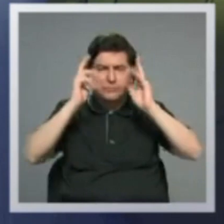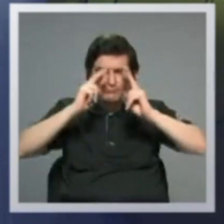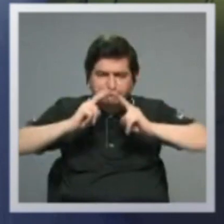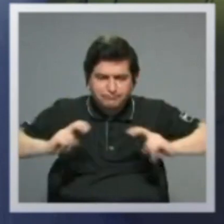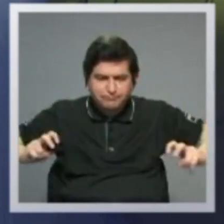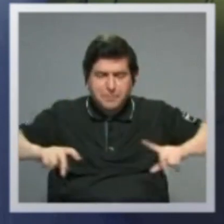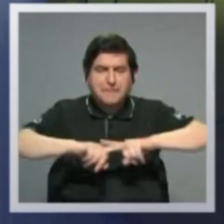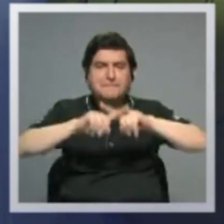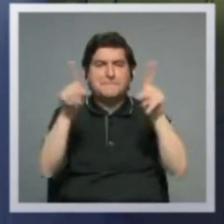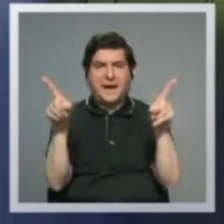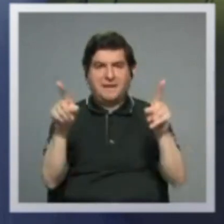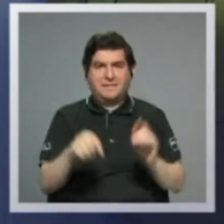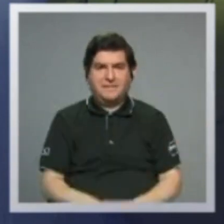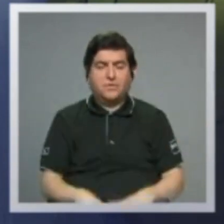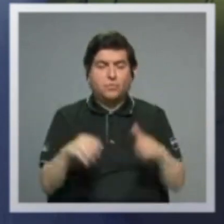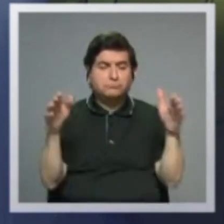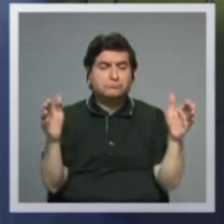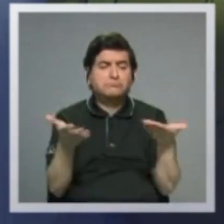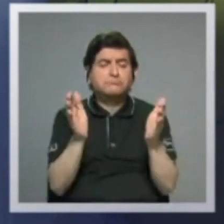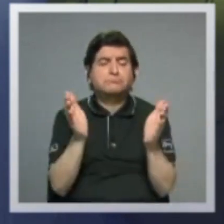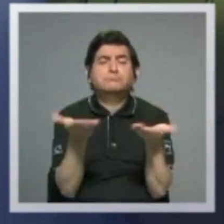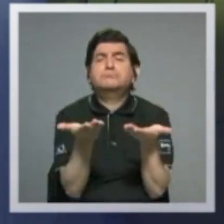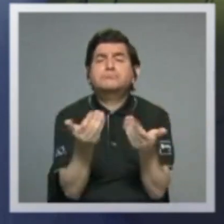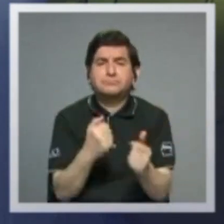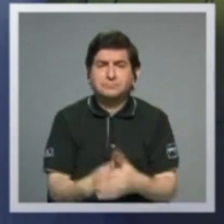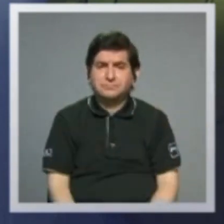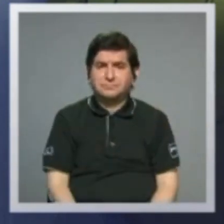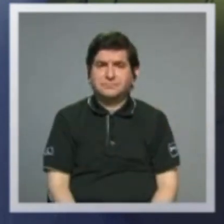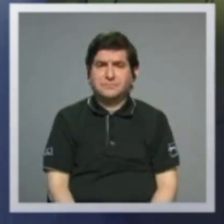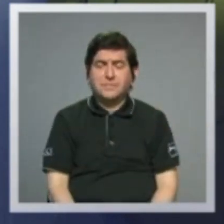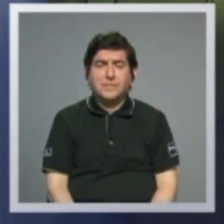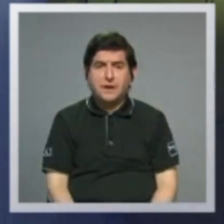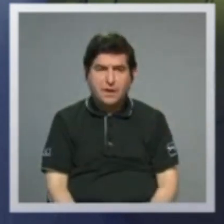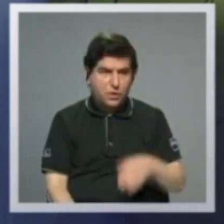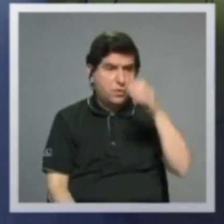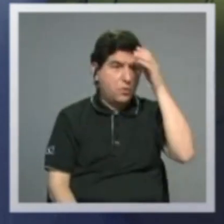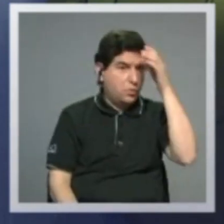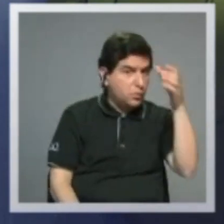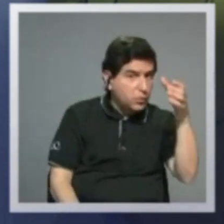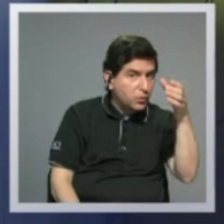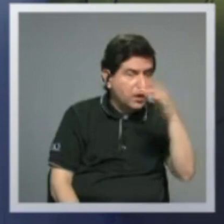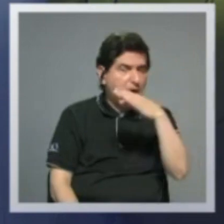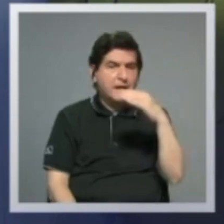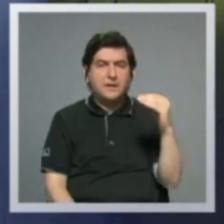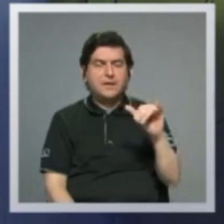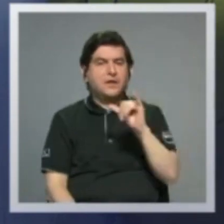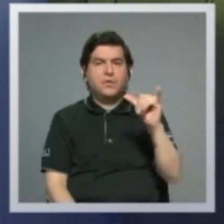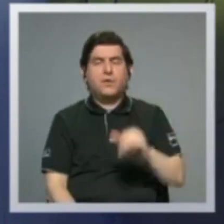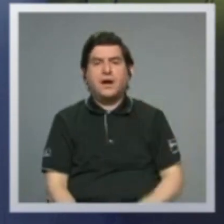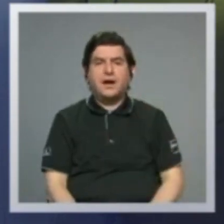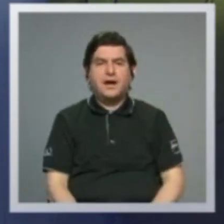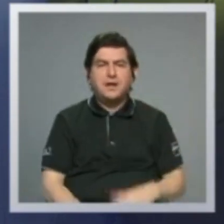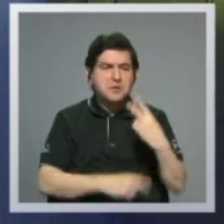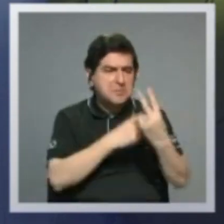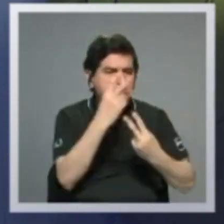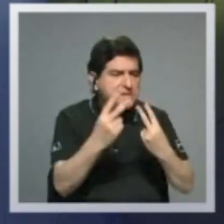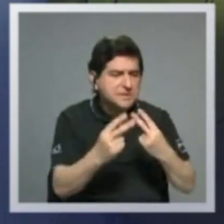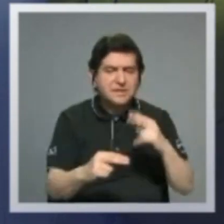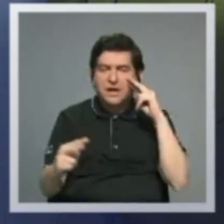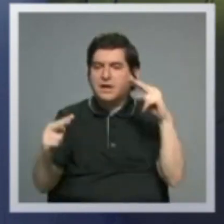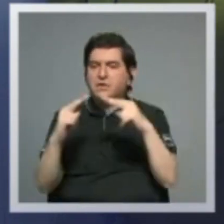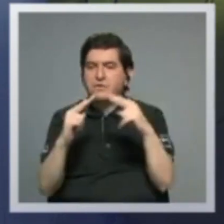pero es el promover también, ¿no?, esta cultura, y el visitar y el conocer más a Costa